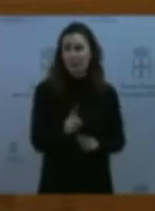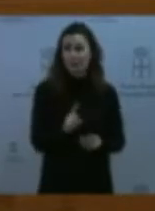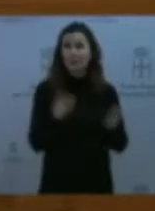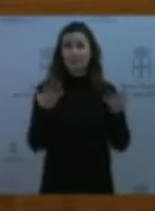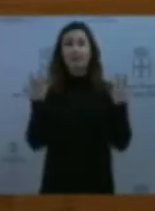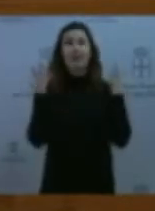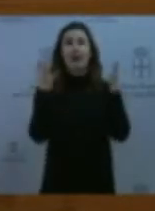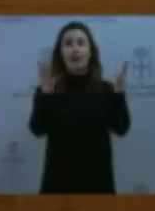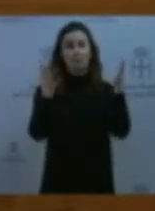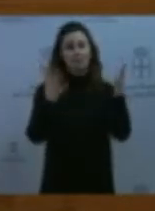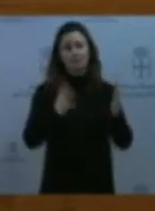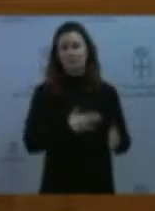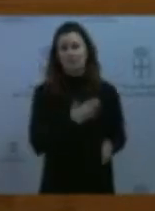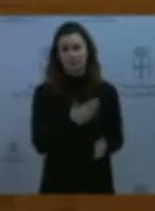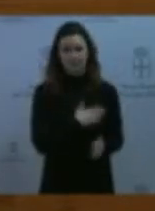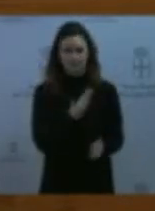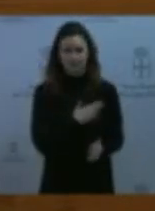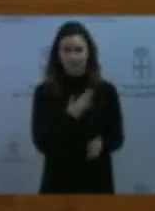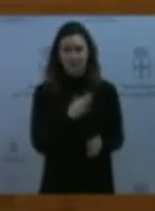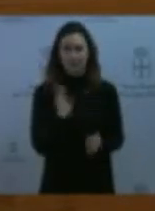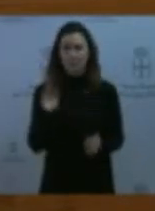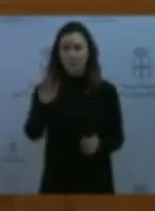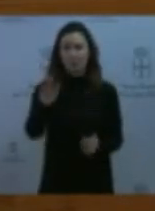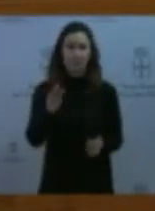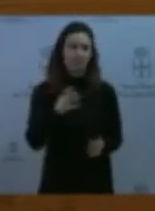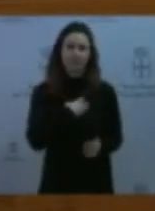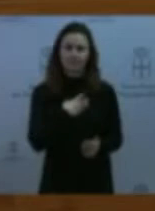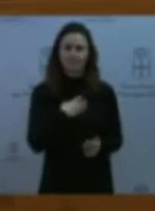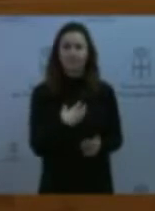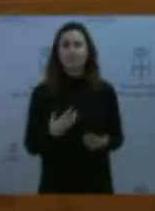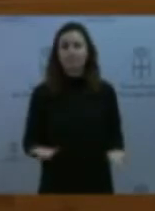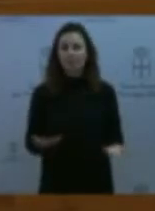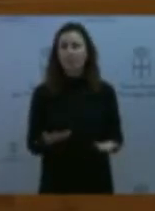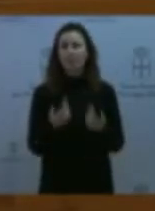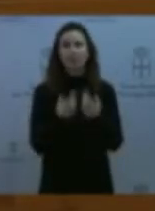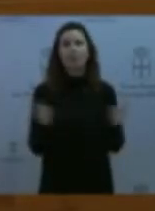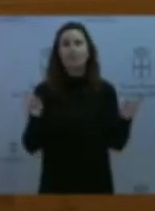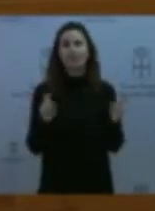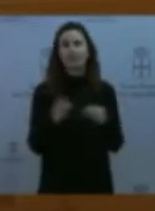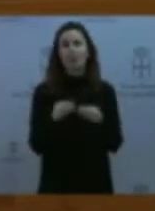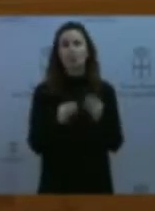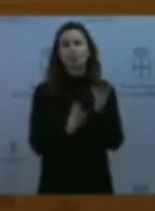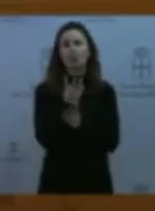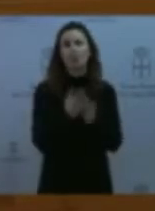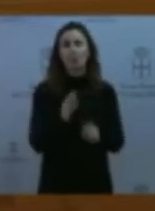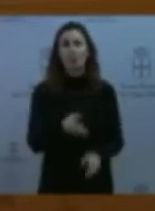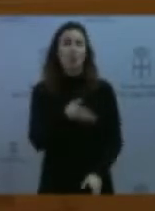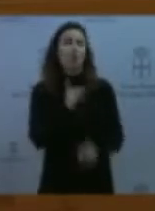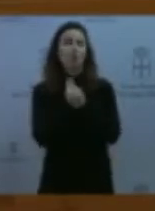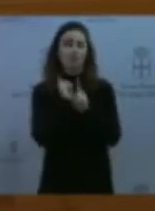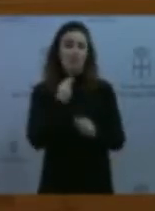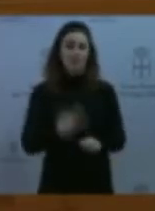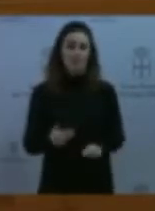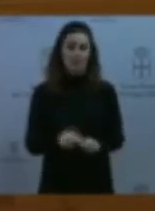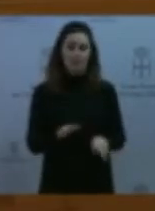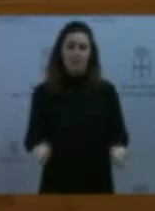el monte. Yo creo que hace falta no utilizar los incendios como arma política arrojadiza, aunque estemos en campaña electoral, señorías.